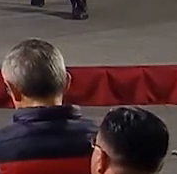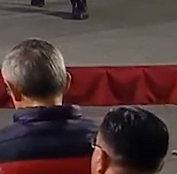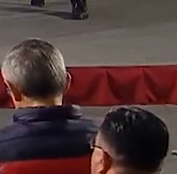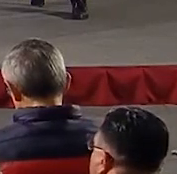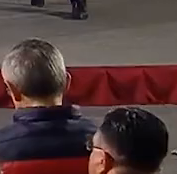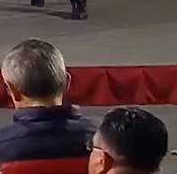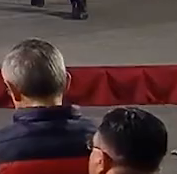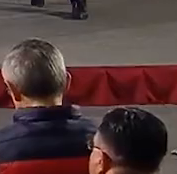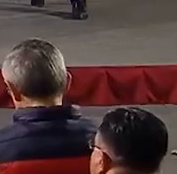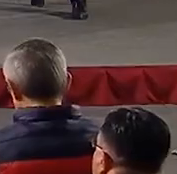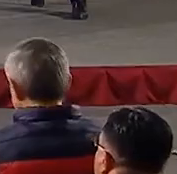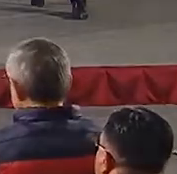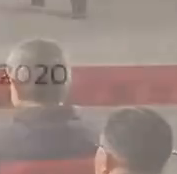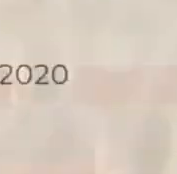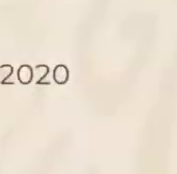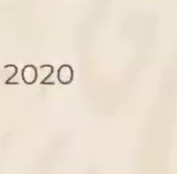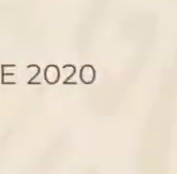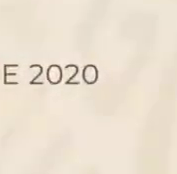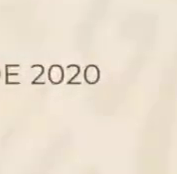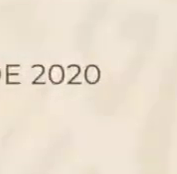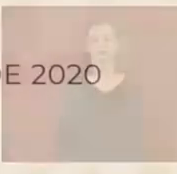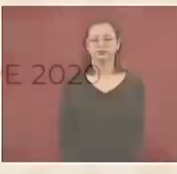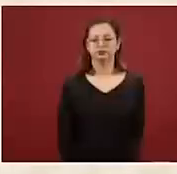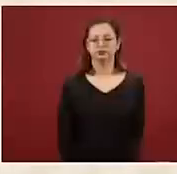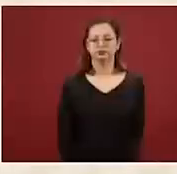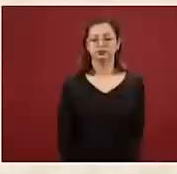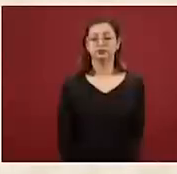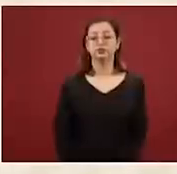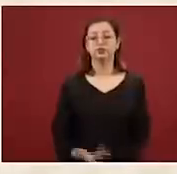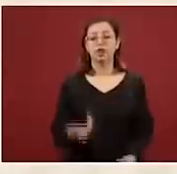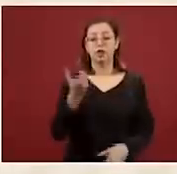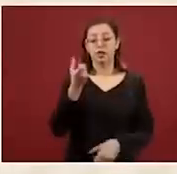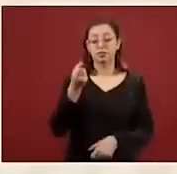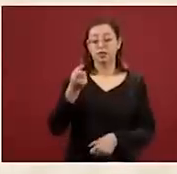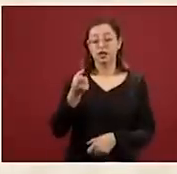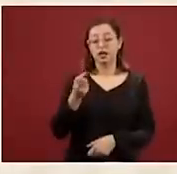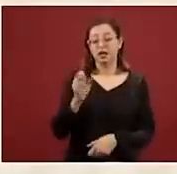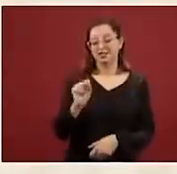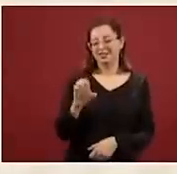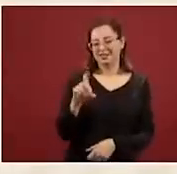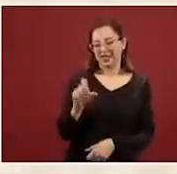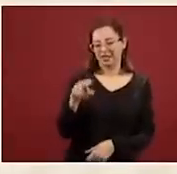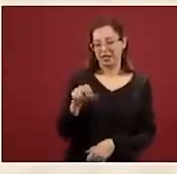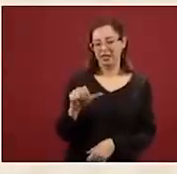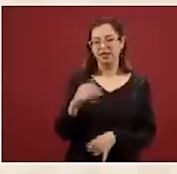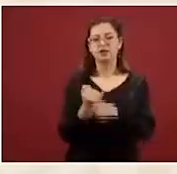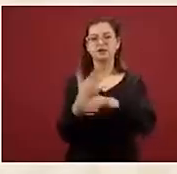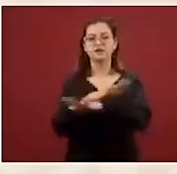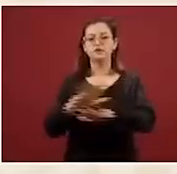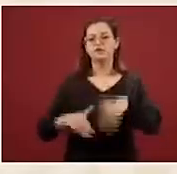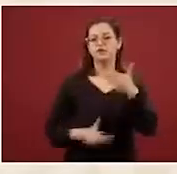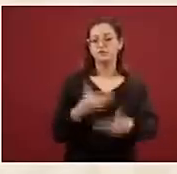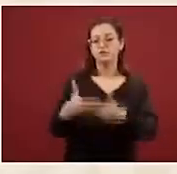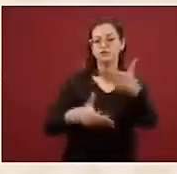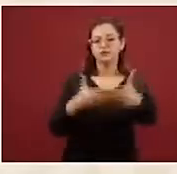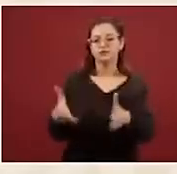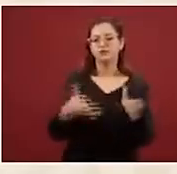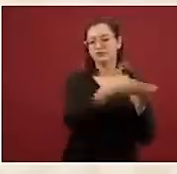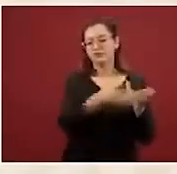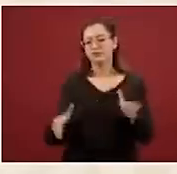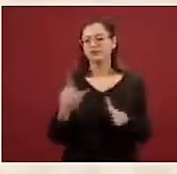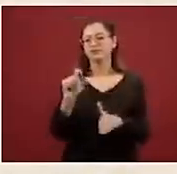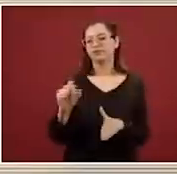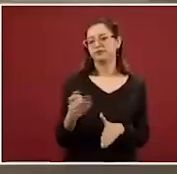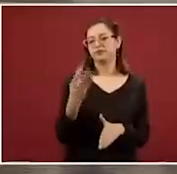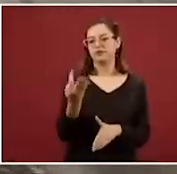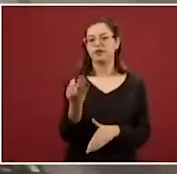La Secretaría de la Defensa Nacional informa los avances en la construcción del Aeropuerto Internacional Felipe Ángeles al 24 de febrero